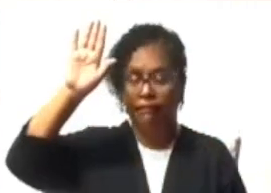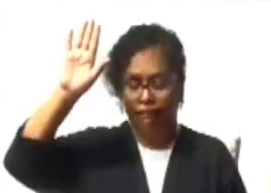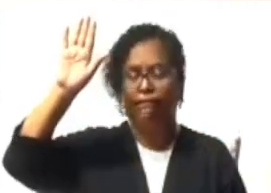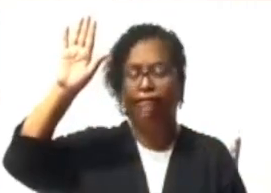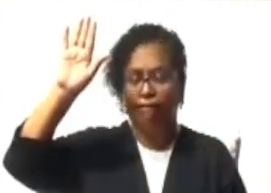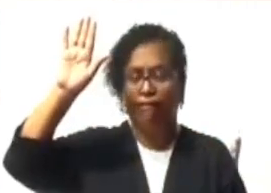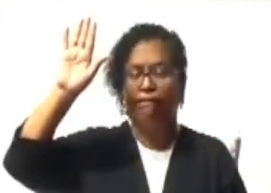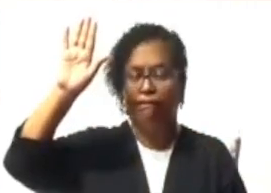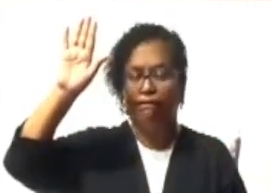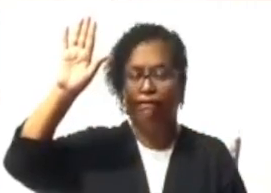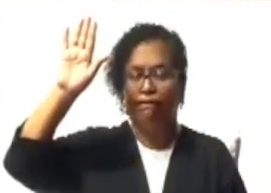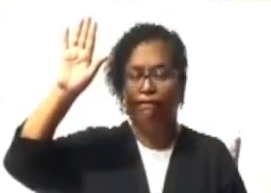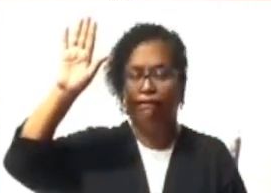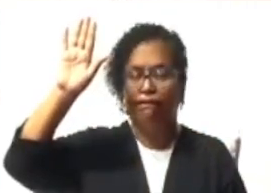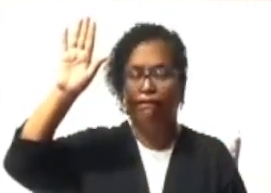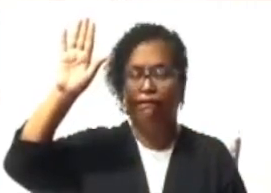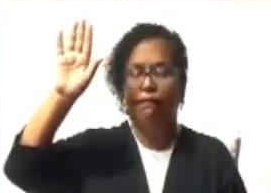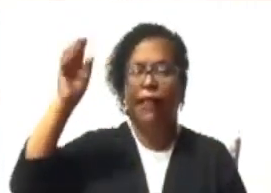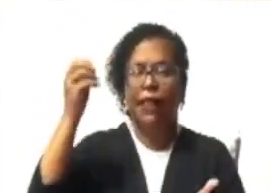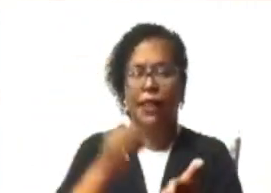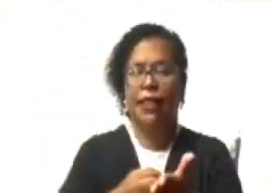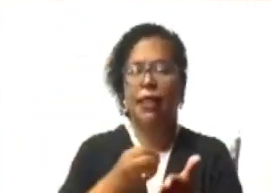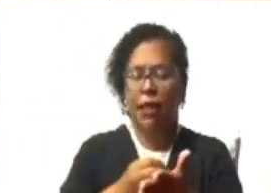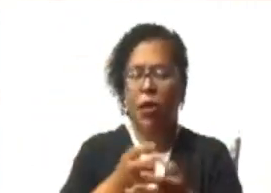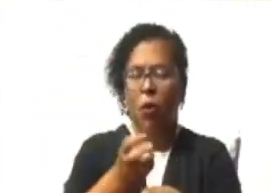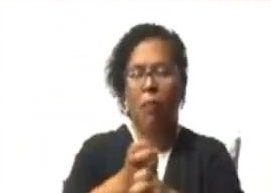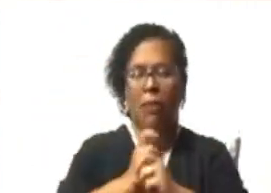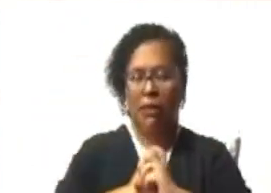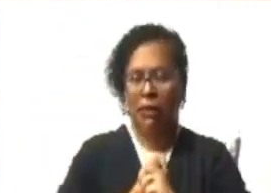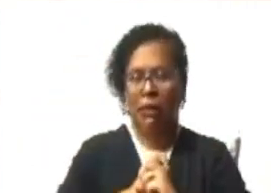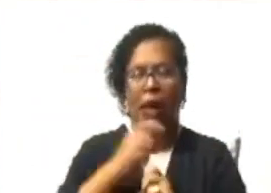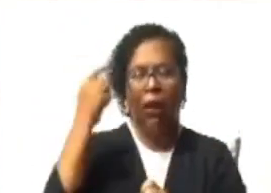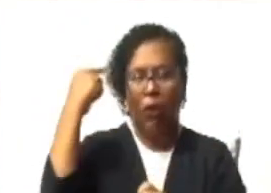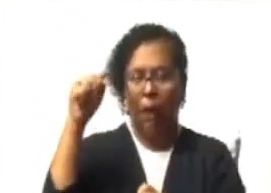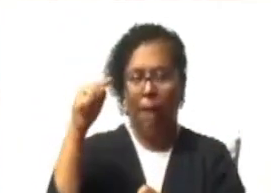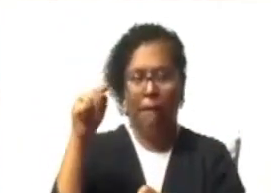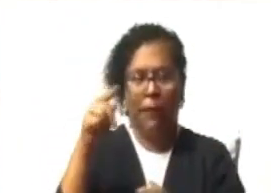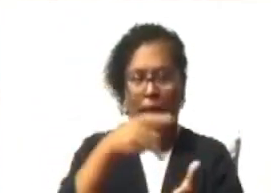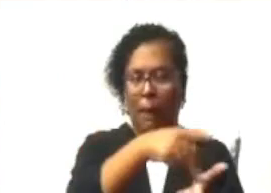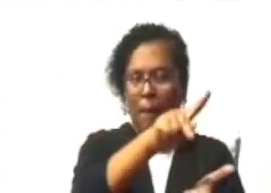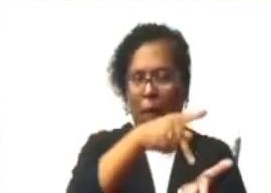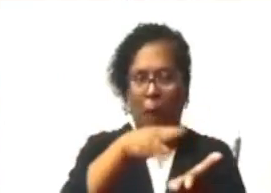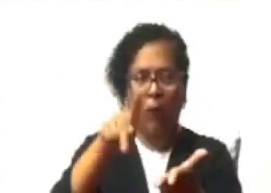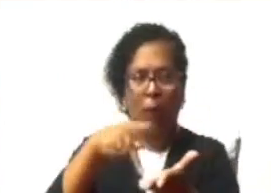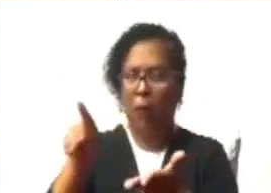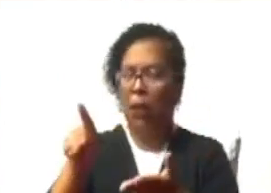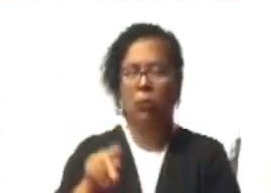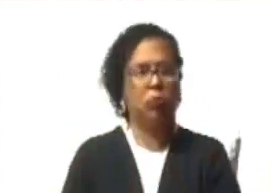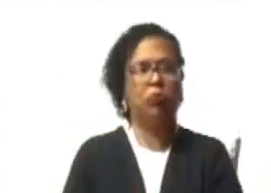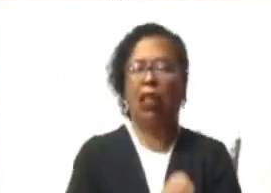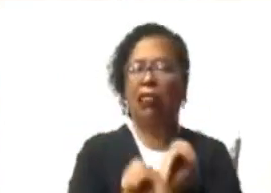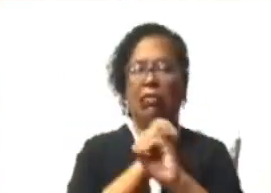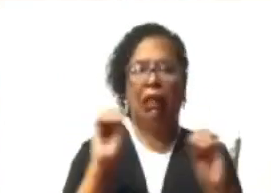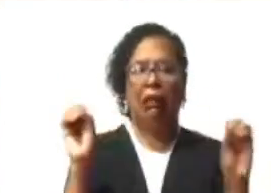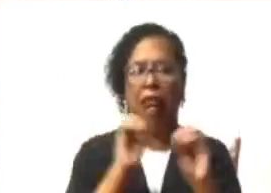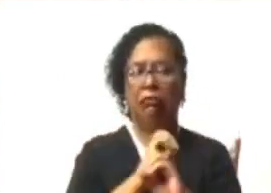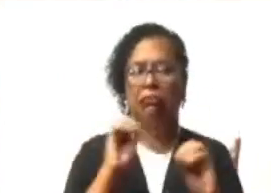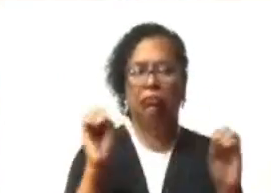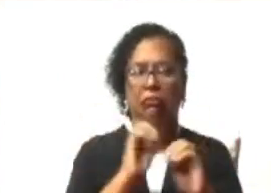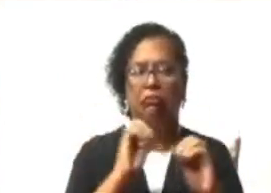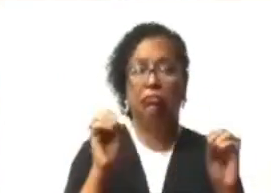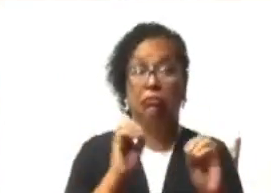prestado para no gastarlo, aumentando así, con estos préstamos,